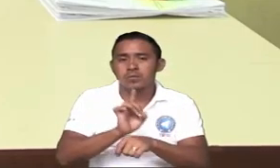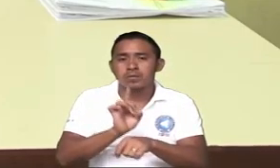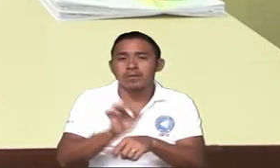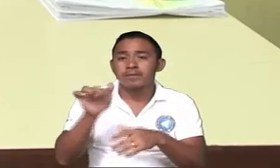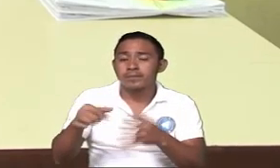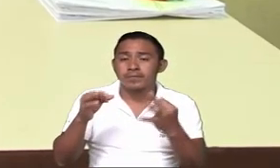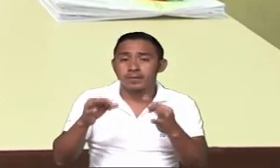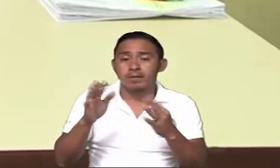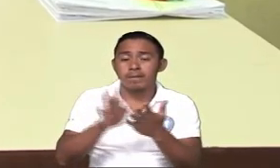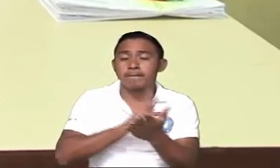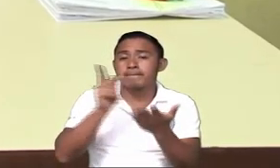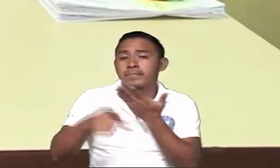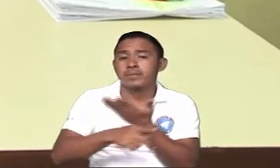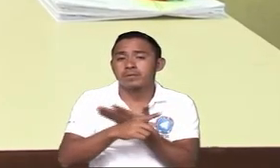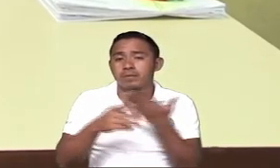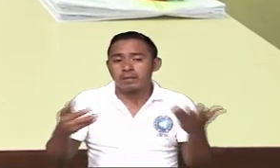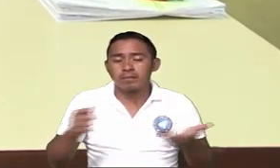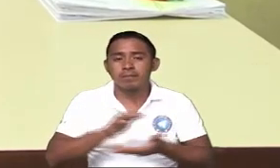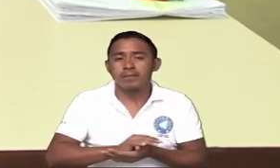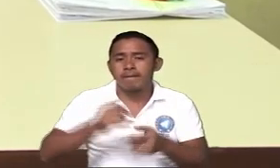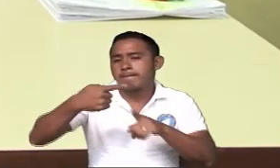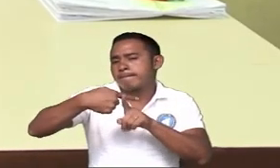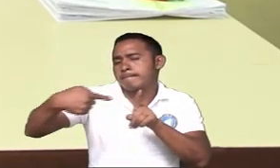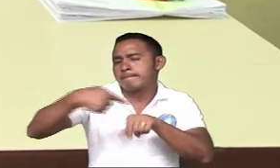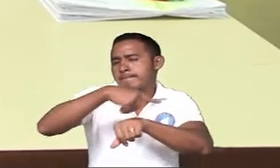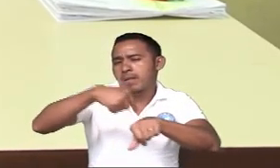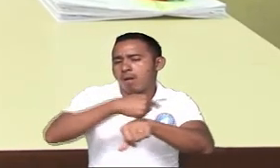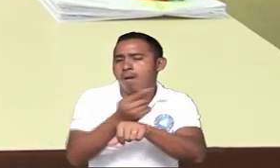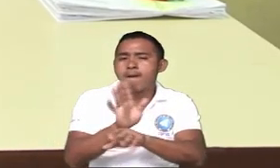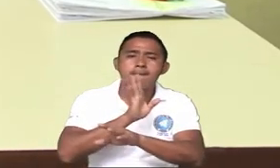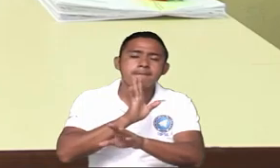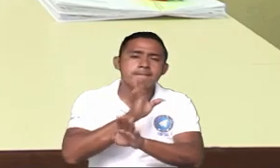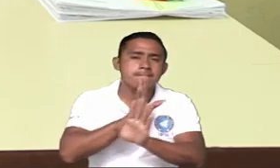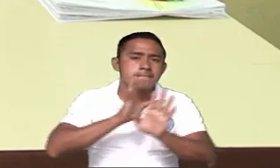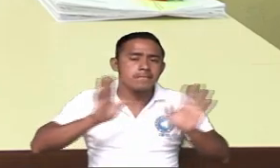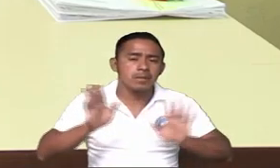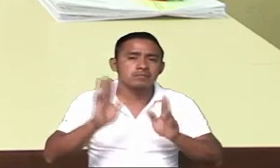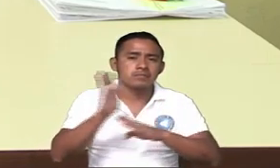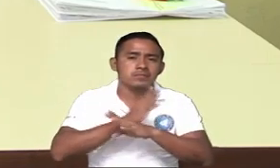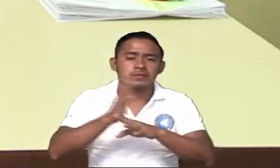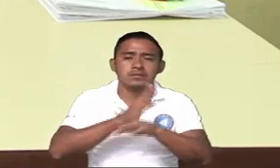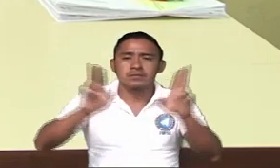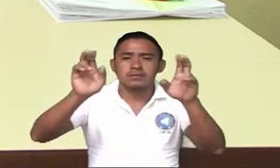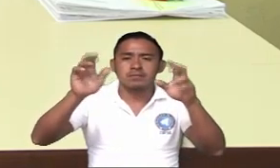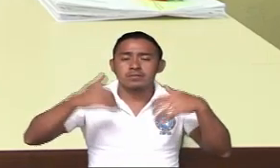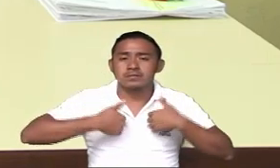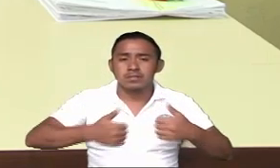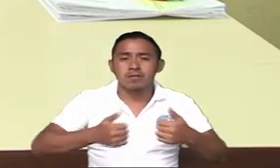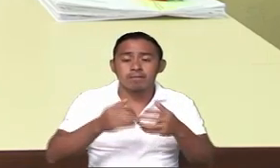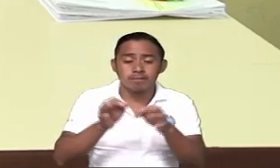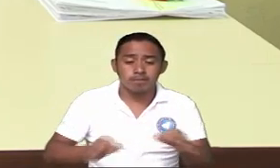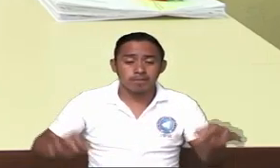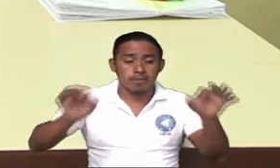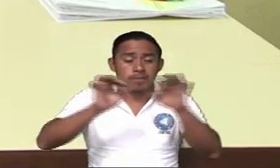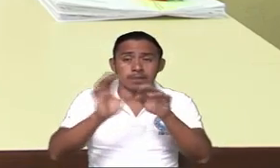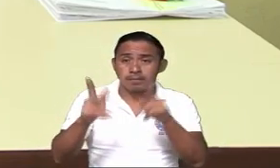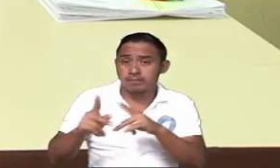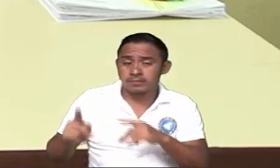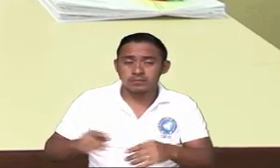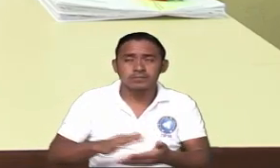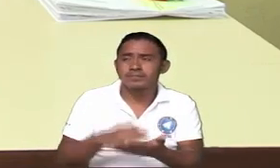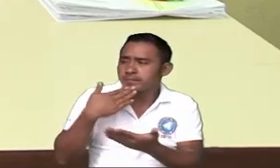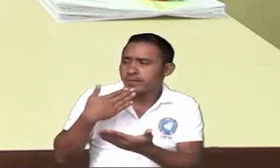programa. Es un programa de media hora prácticamente, donde conversamos sobre temas de salud, muy importante para todos los nicaragüenses. Sí, muchas